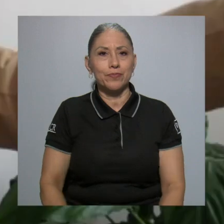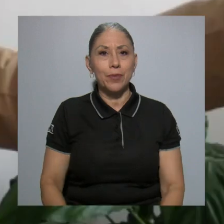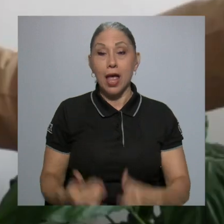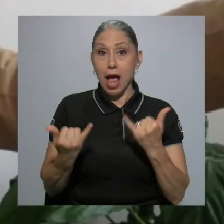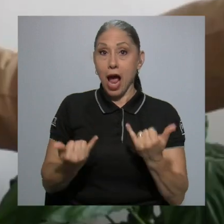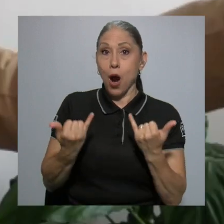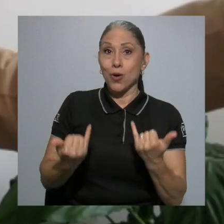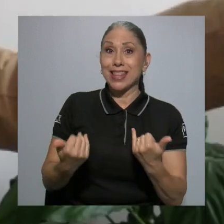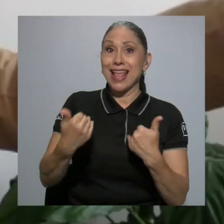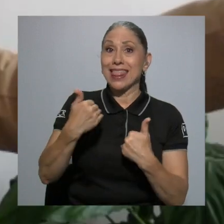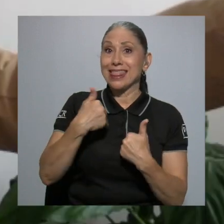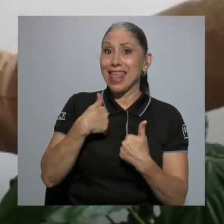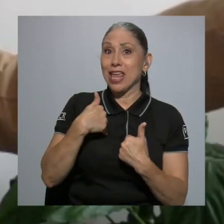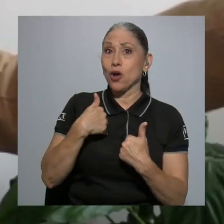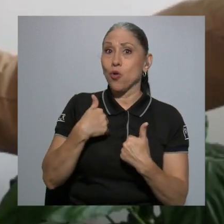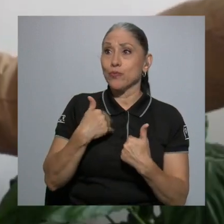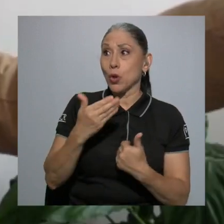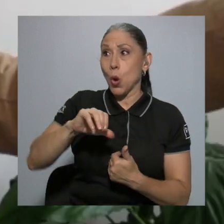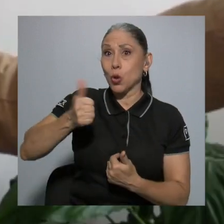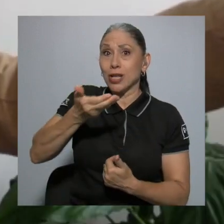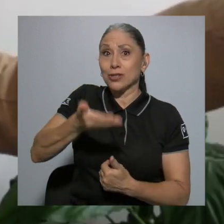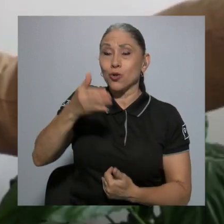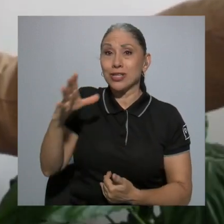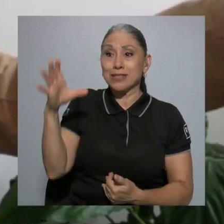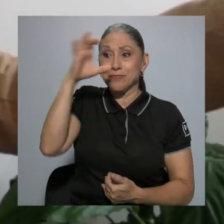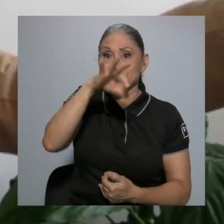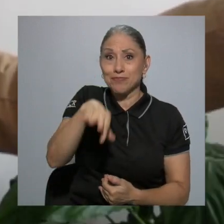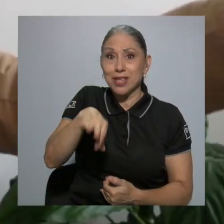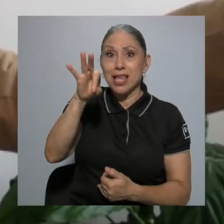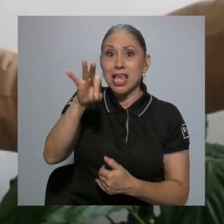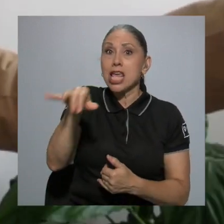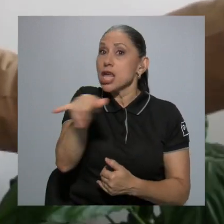Bueno, ahorita tengo un descubrimiento igual de importante que Perucetus.